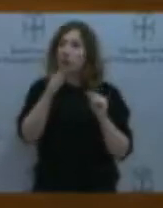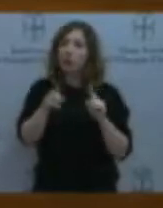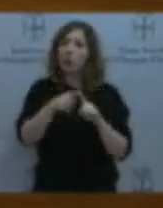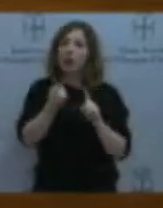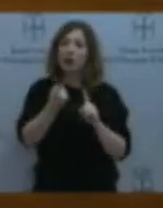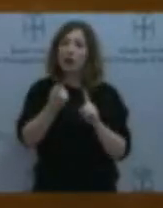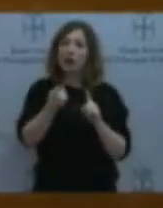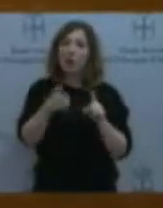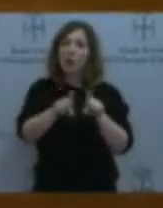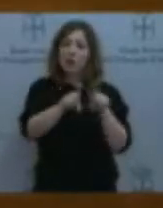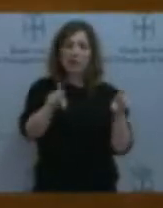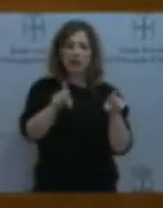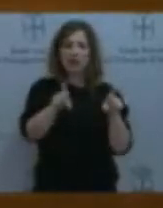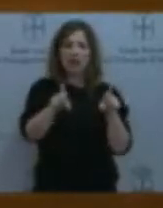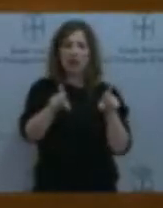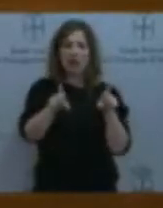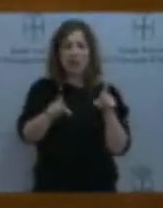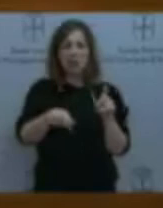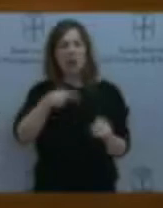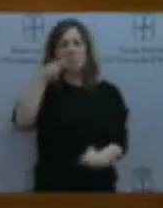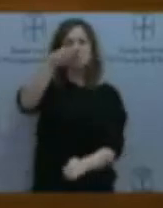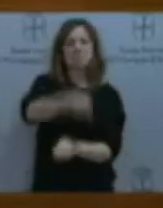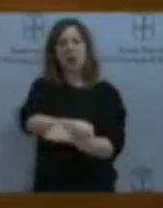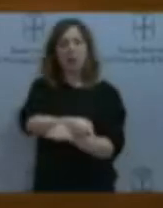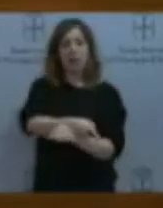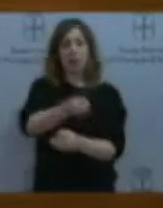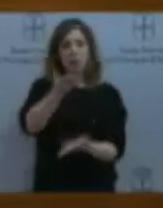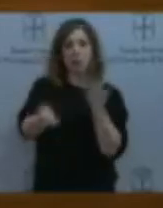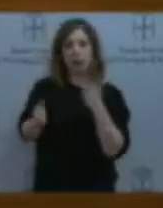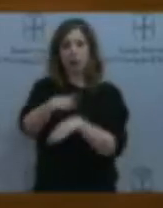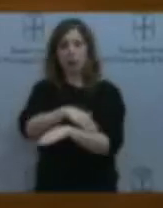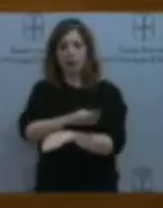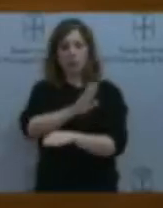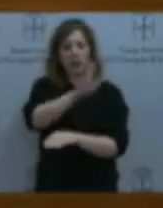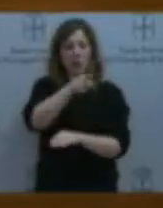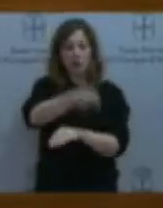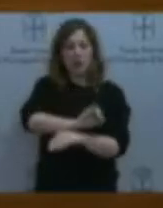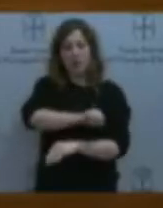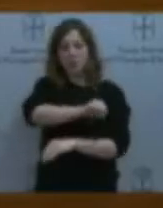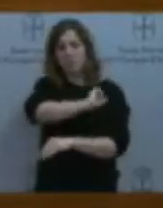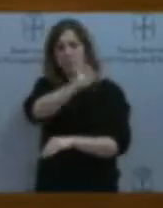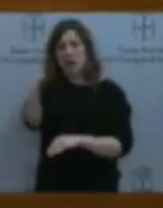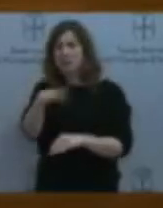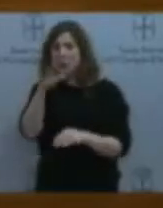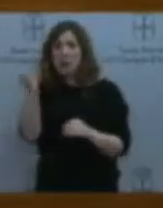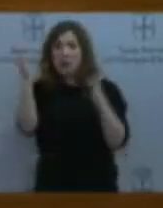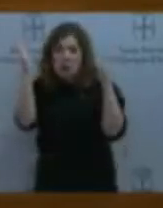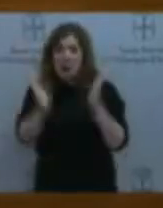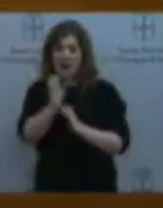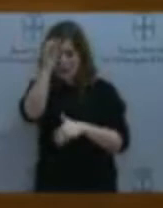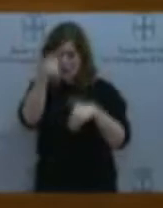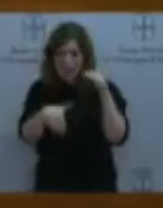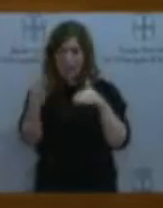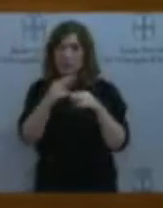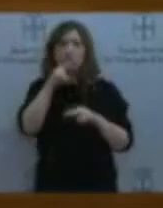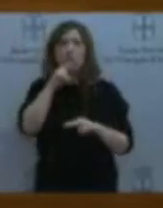más que un gobierno, sin ningún tipo de alternativa, con unas cuencas mineras con las que tienen que mantener un